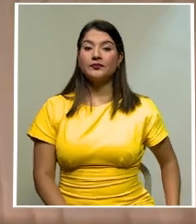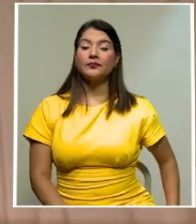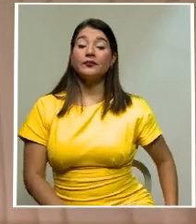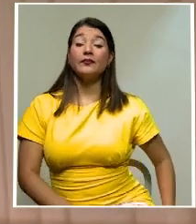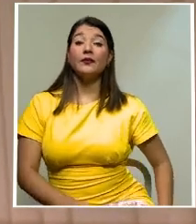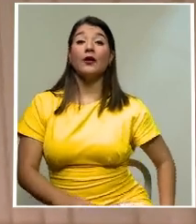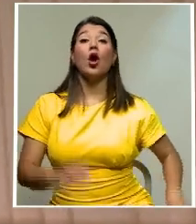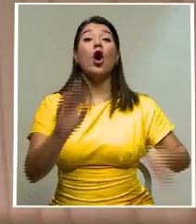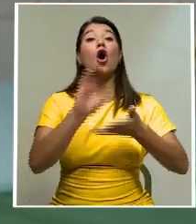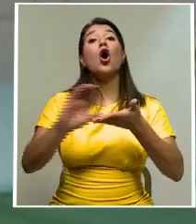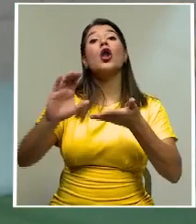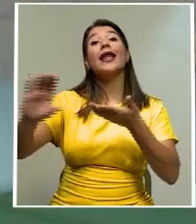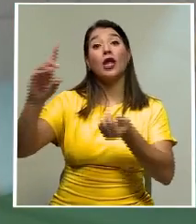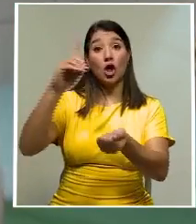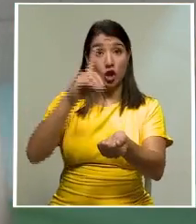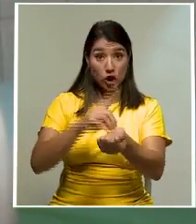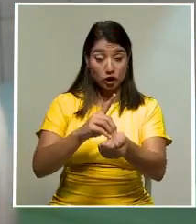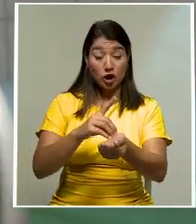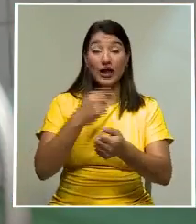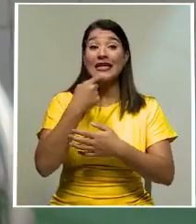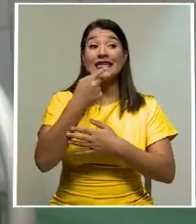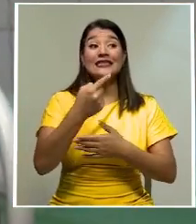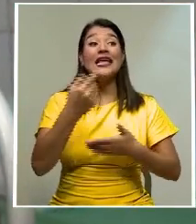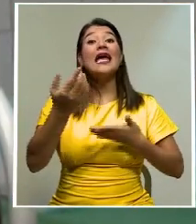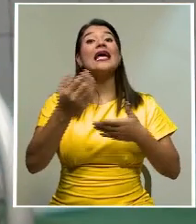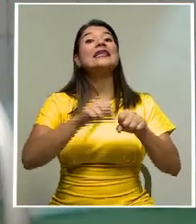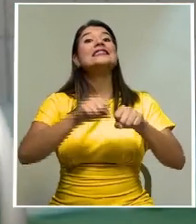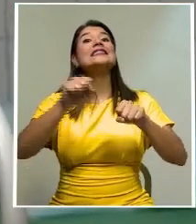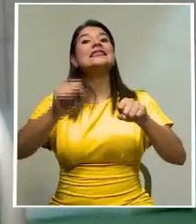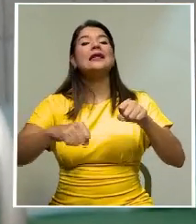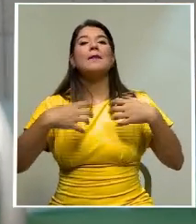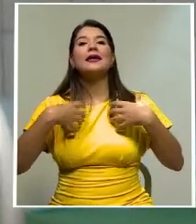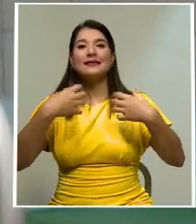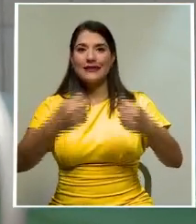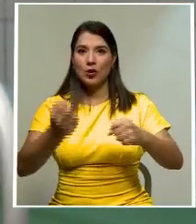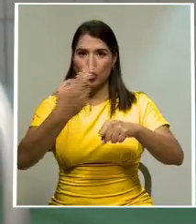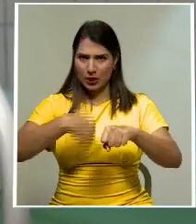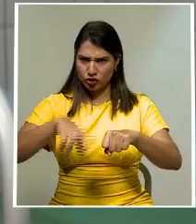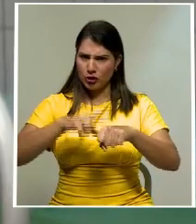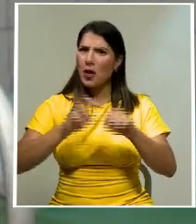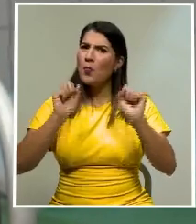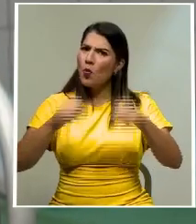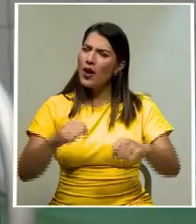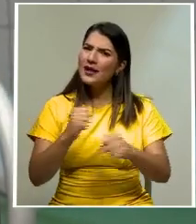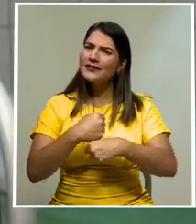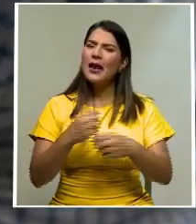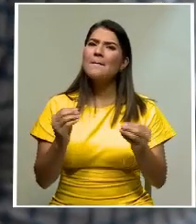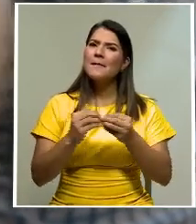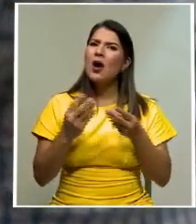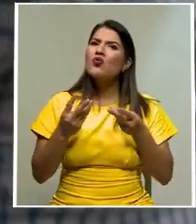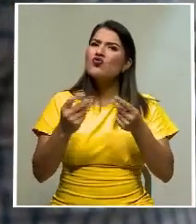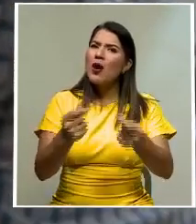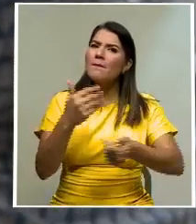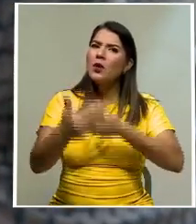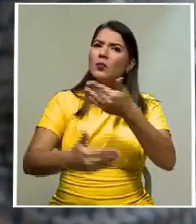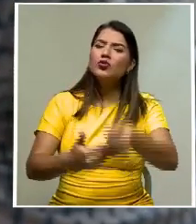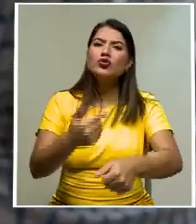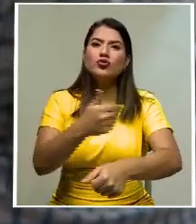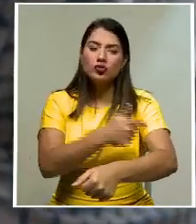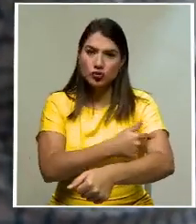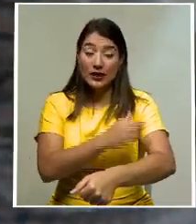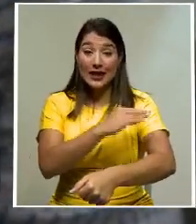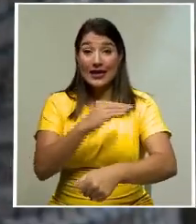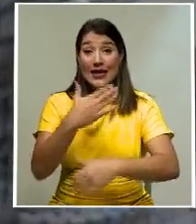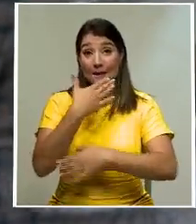El Colegio de Médicos asegura que el Sistema de Salud Nacional es capaz no solo de acelerar la vacunación, sino también hacerla más eficiente.